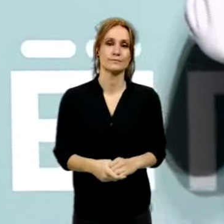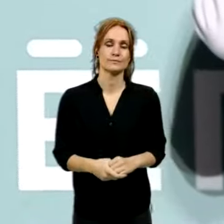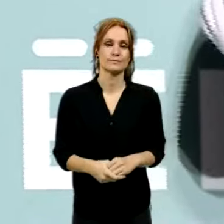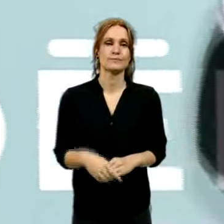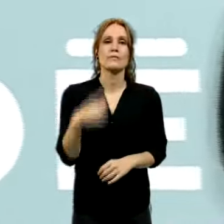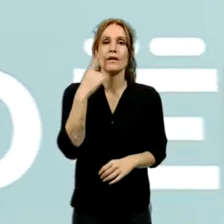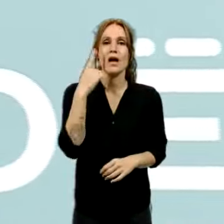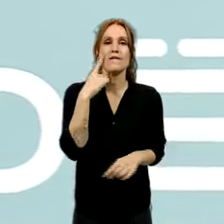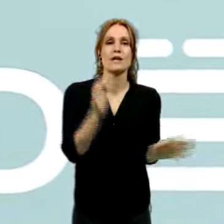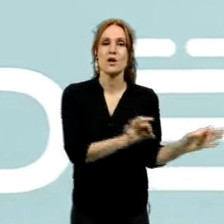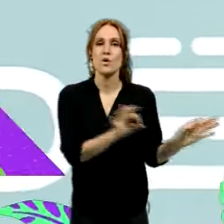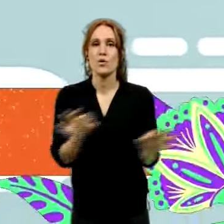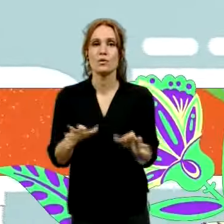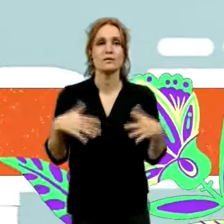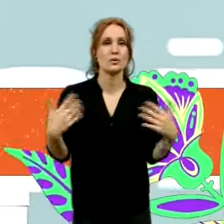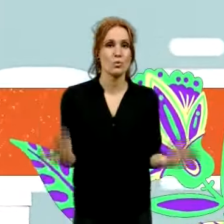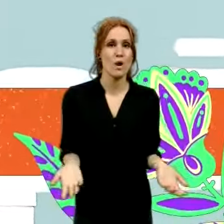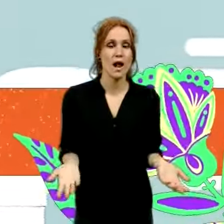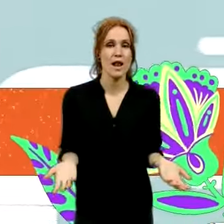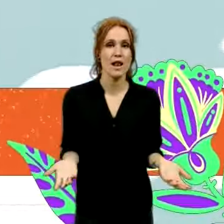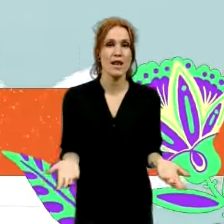A ver en qué puesto salen.